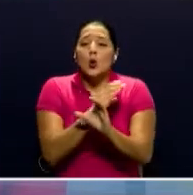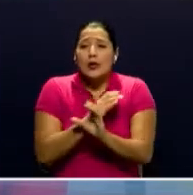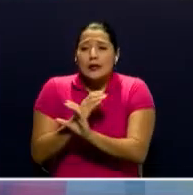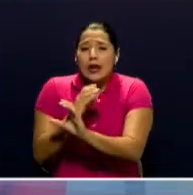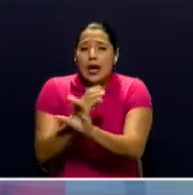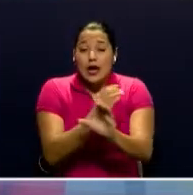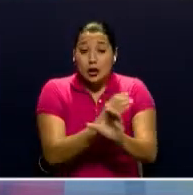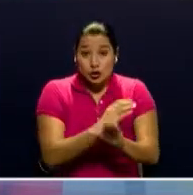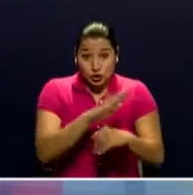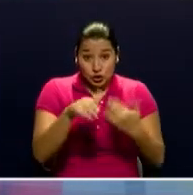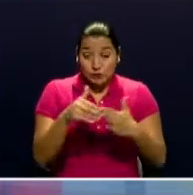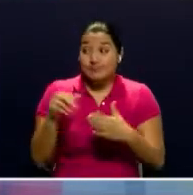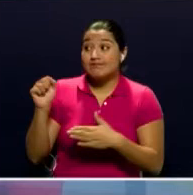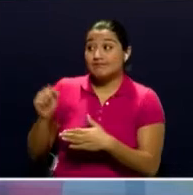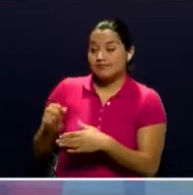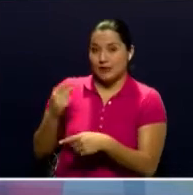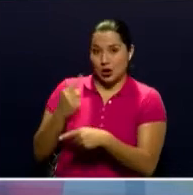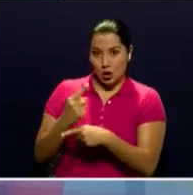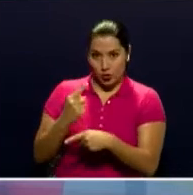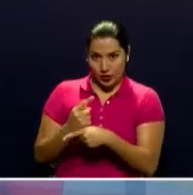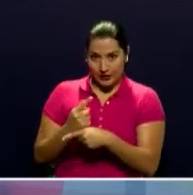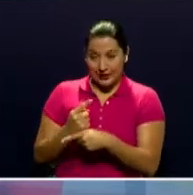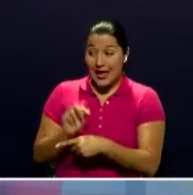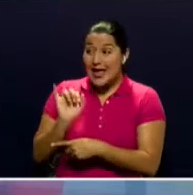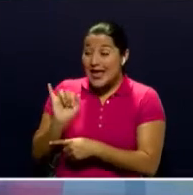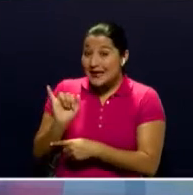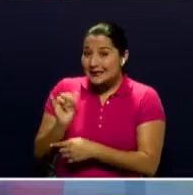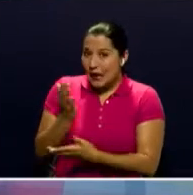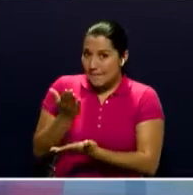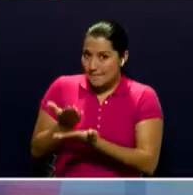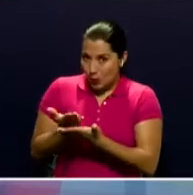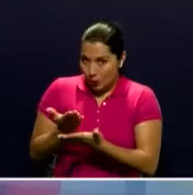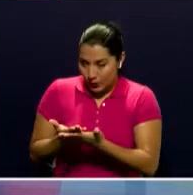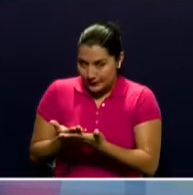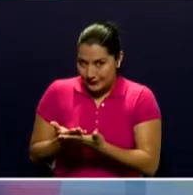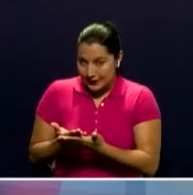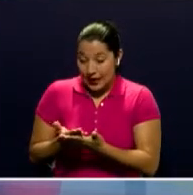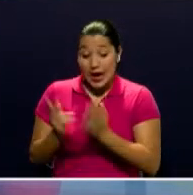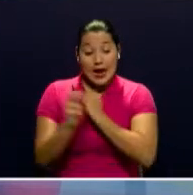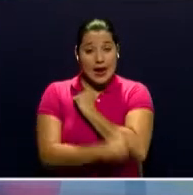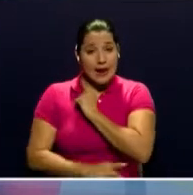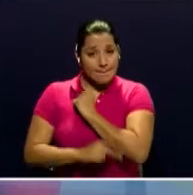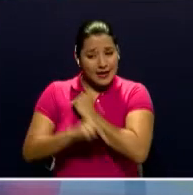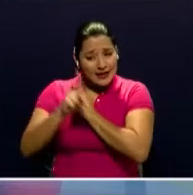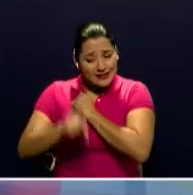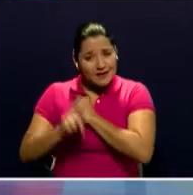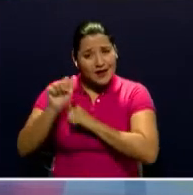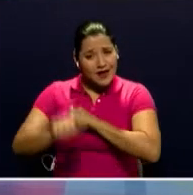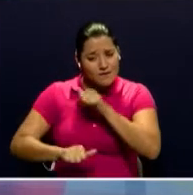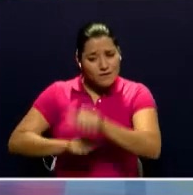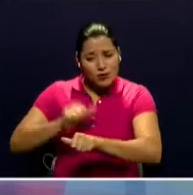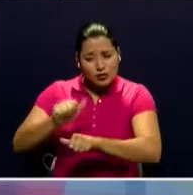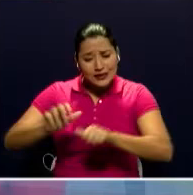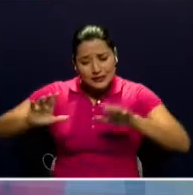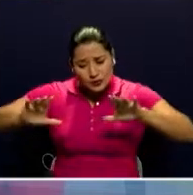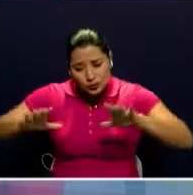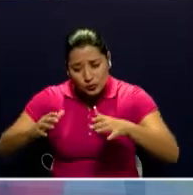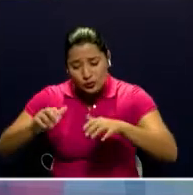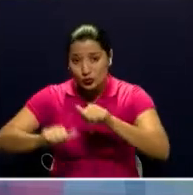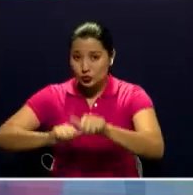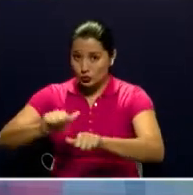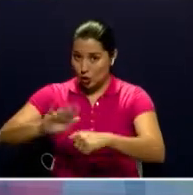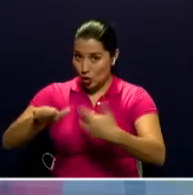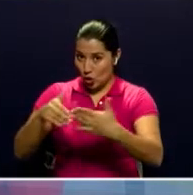todos, Eisel. Así es, don Ernesto, esa es la propuesta. Como país tenemos que hacer un esfuerzo colectivo por cuidarnos